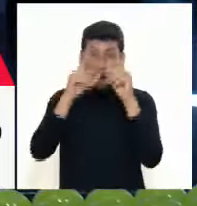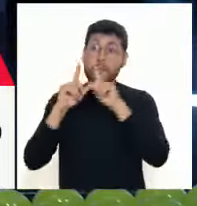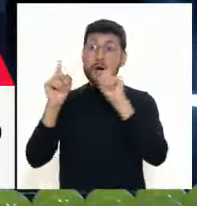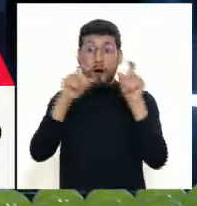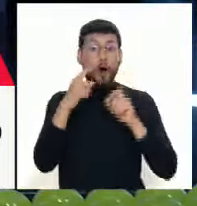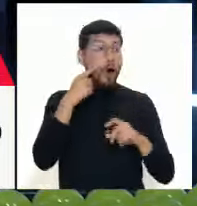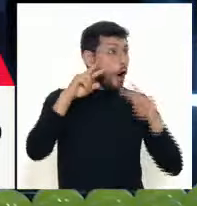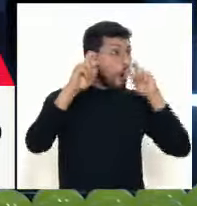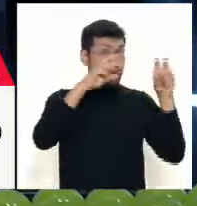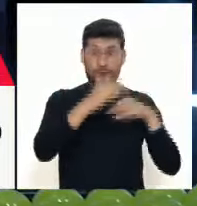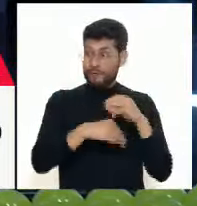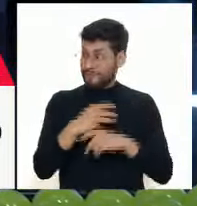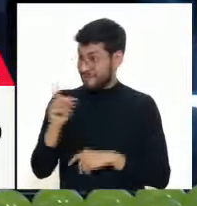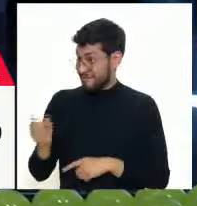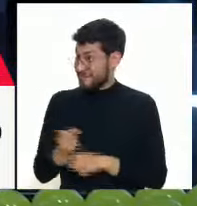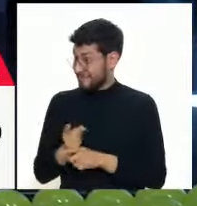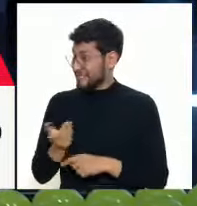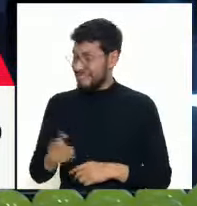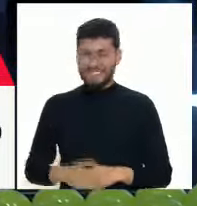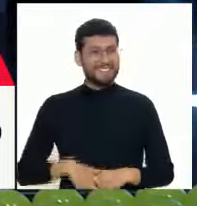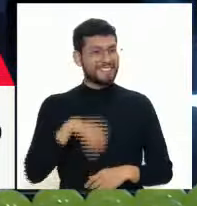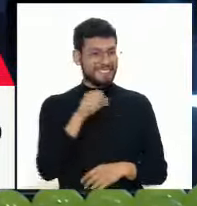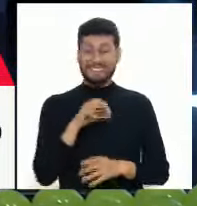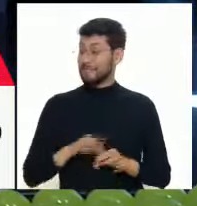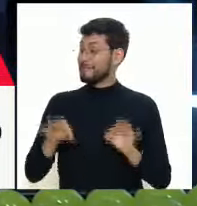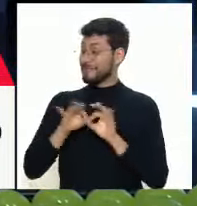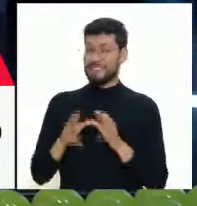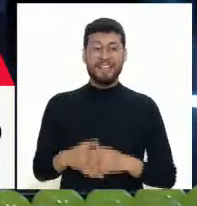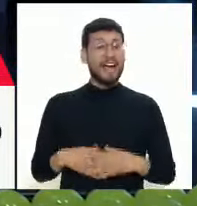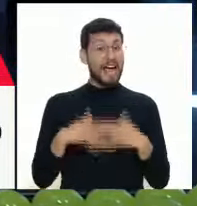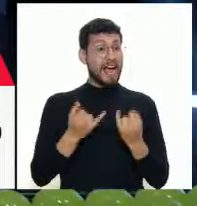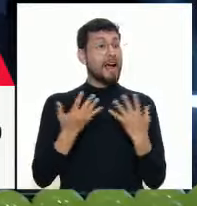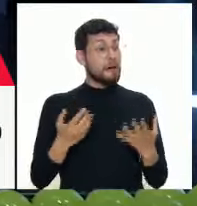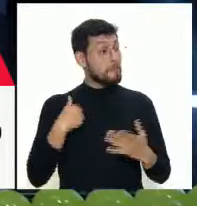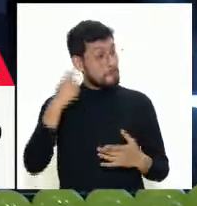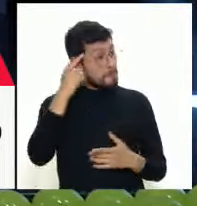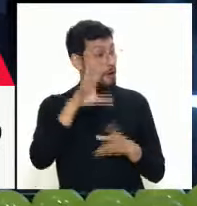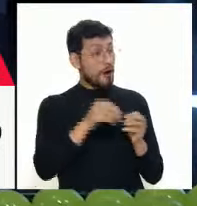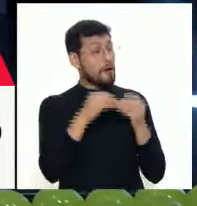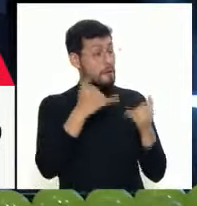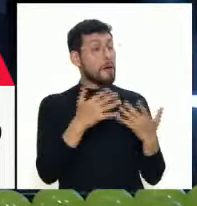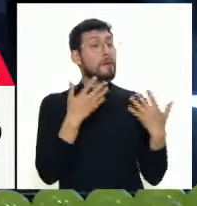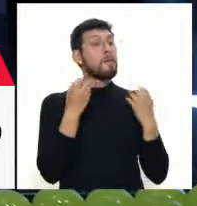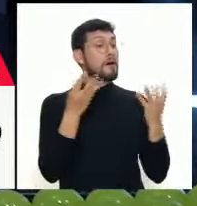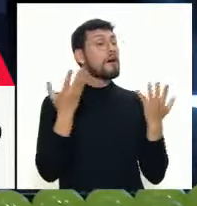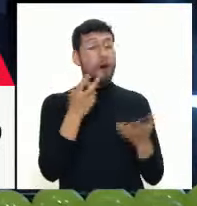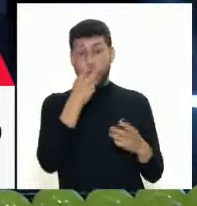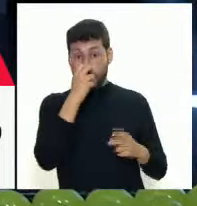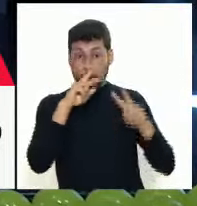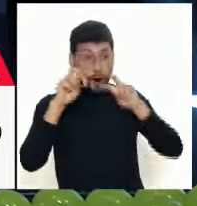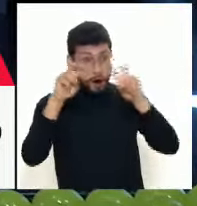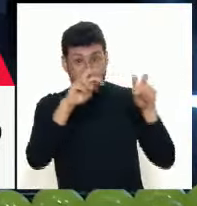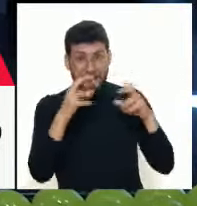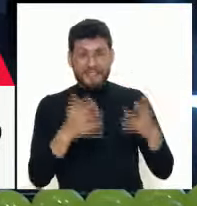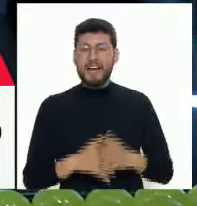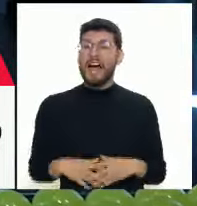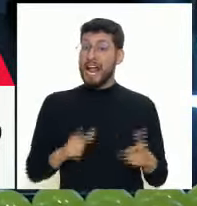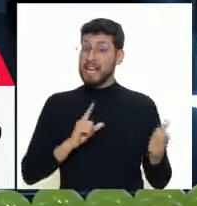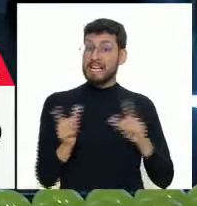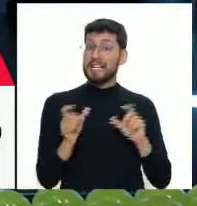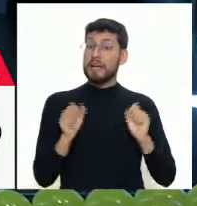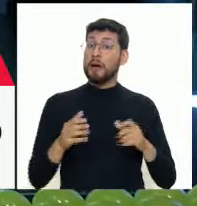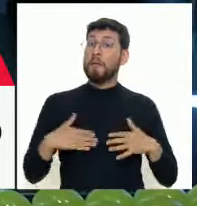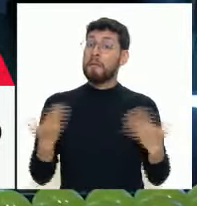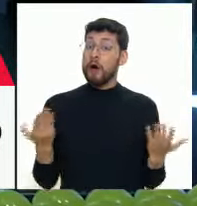preguntar y conocer el mundo, ¿cierto? Así es, muy importante. Bueno, entonces yo creo que ya conocemos bastante de la curiosidad y estamos listos